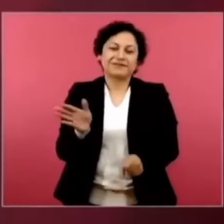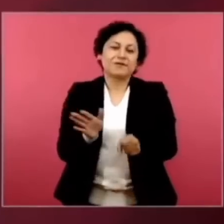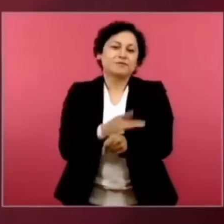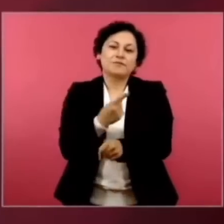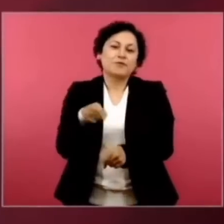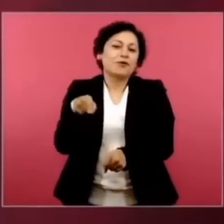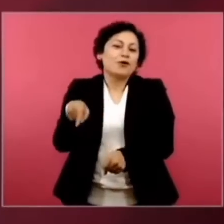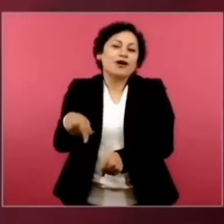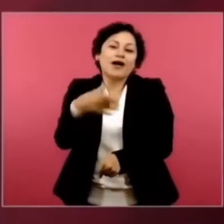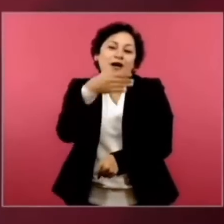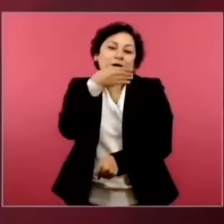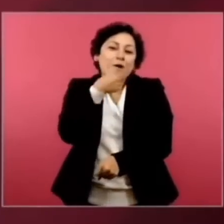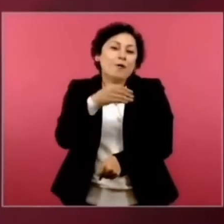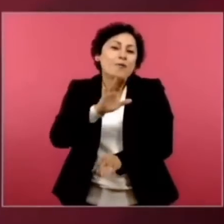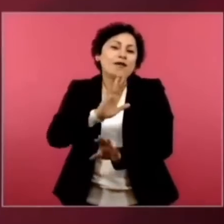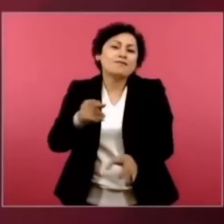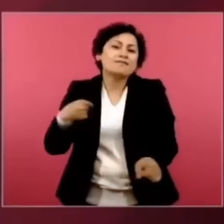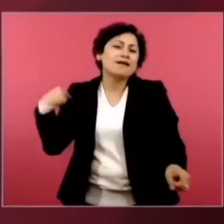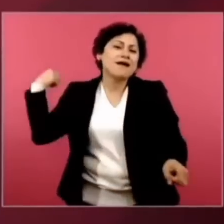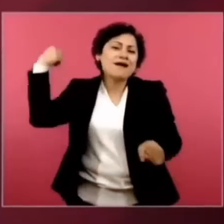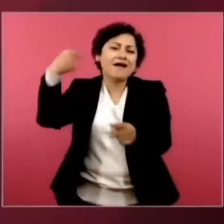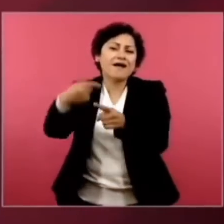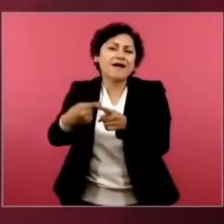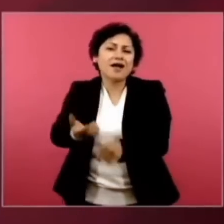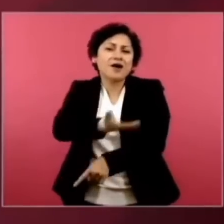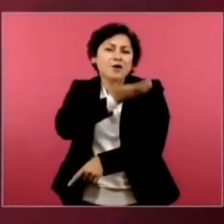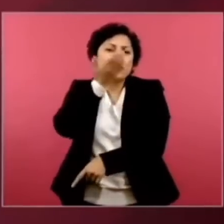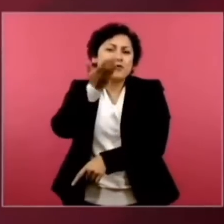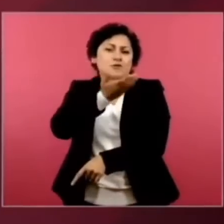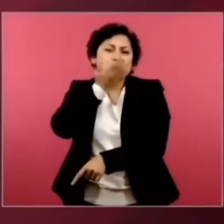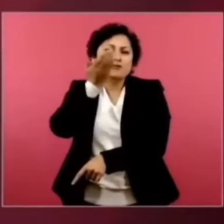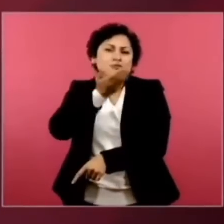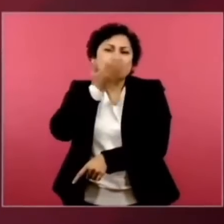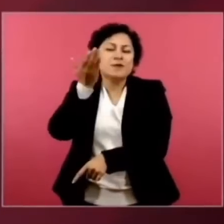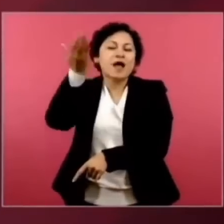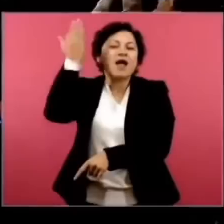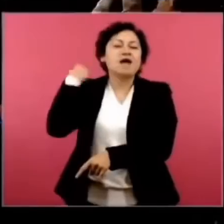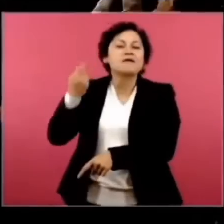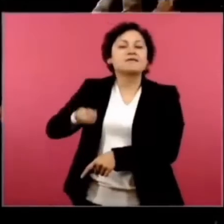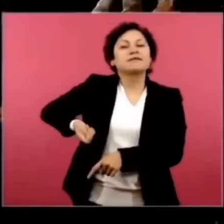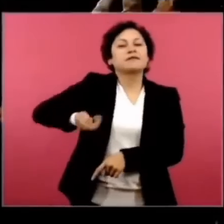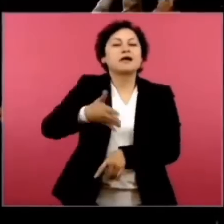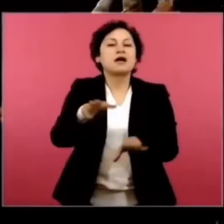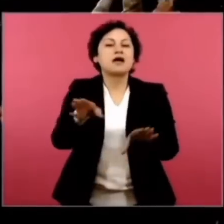habido ya lo que se llamaba en ese entonces piquete de ojo,